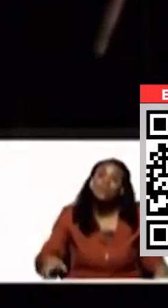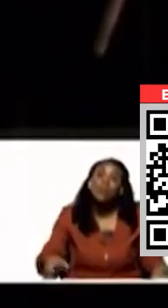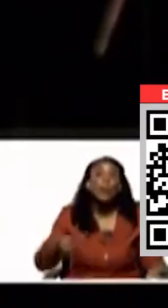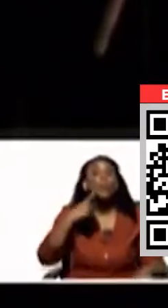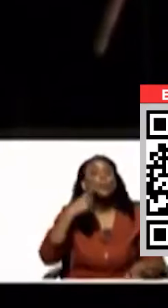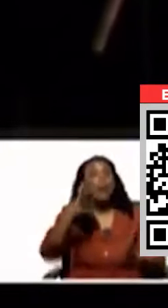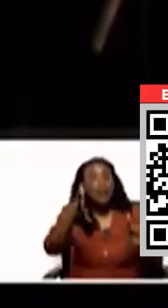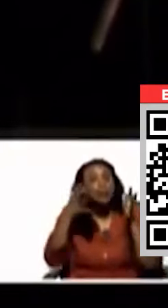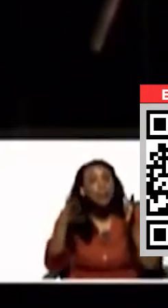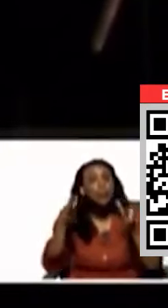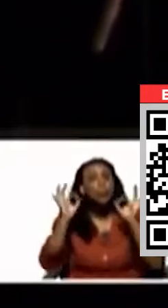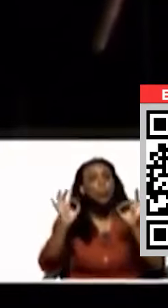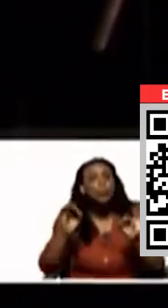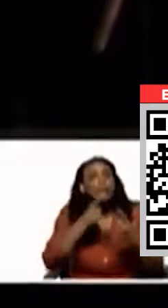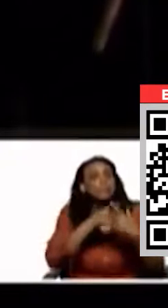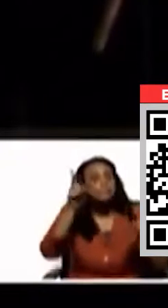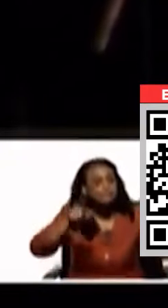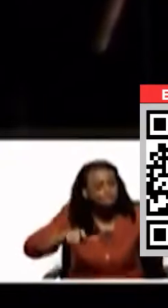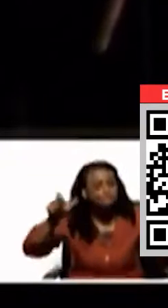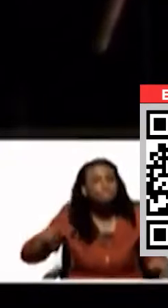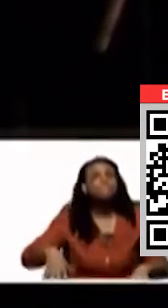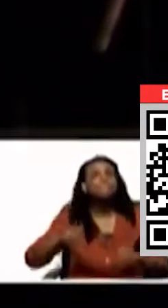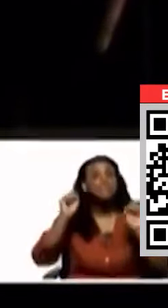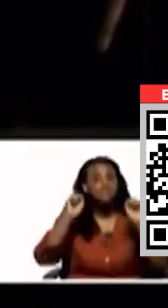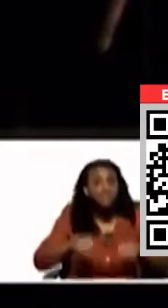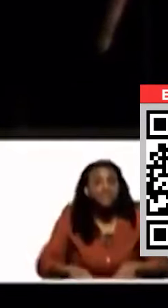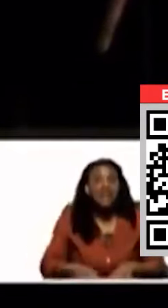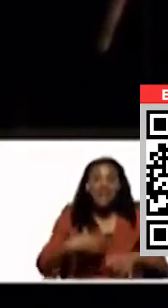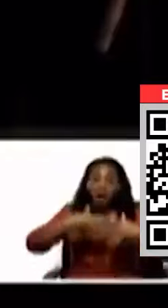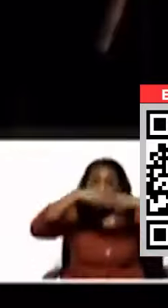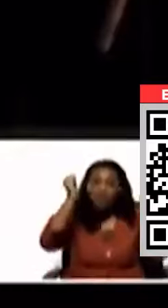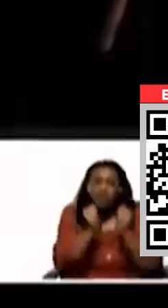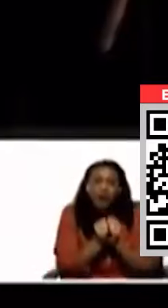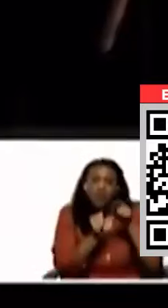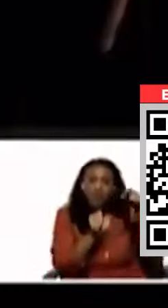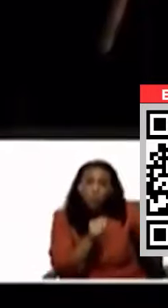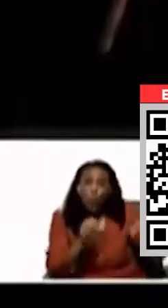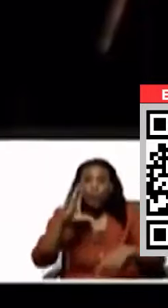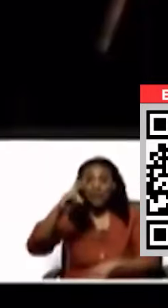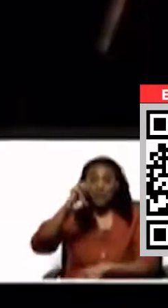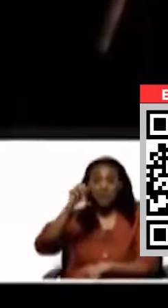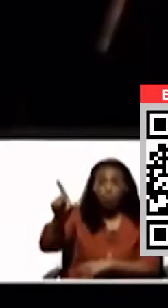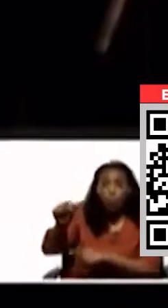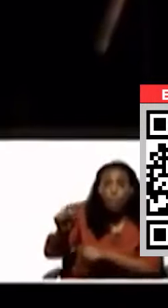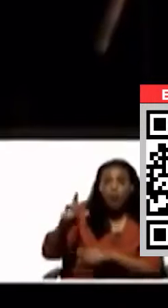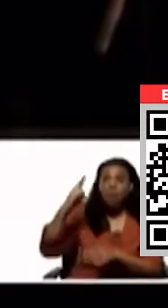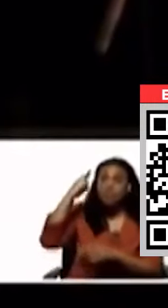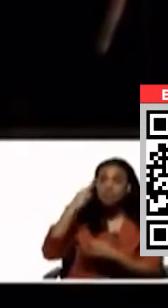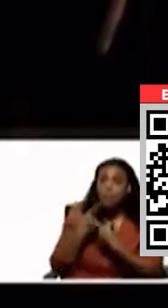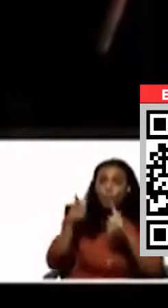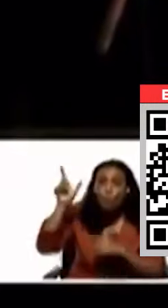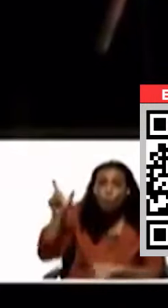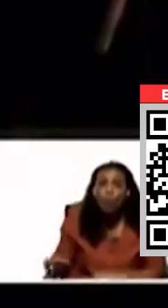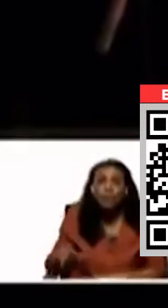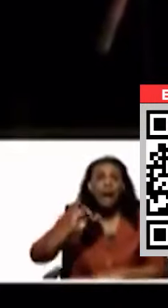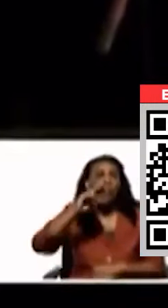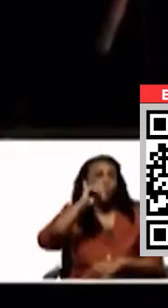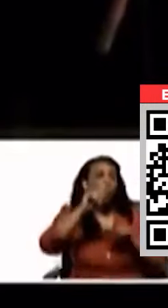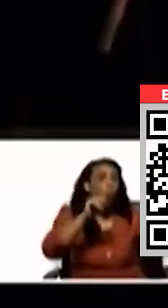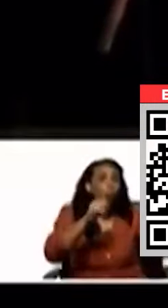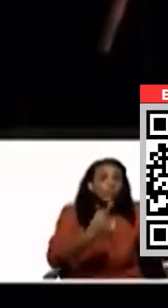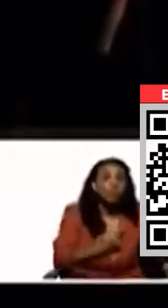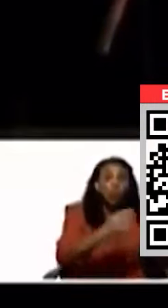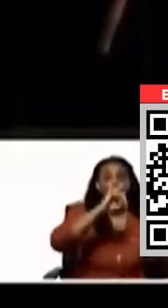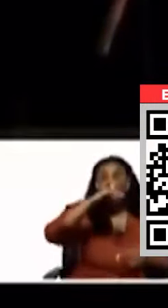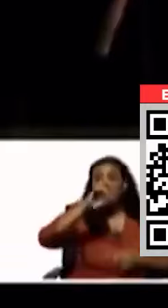que la historia está viva. Y la batalla de ellos, de Cristóbal, de Simón, de Antonio José, de